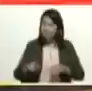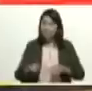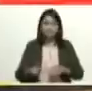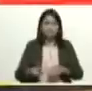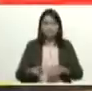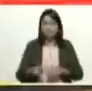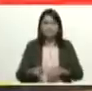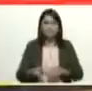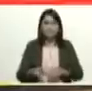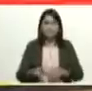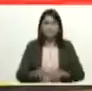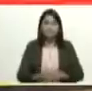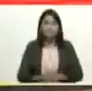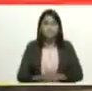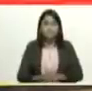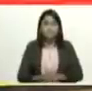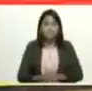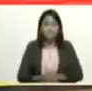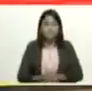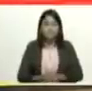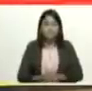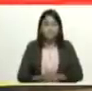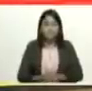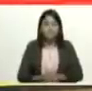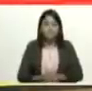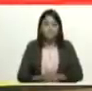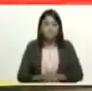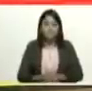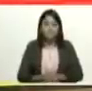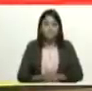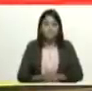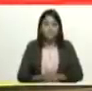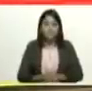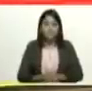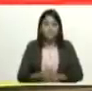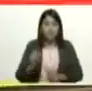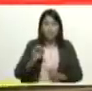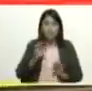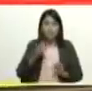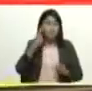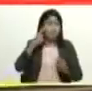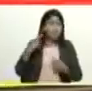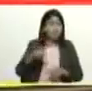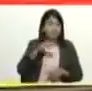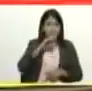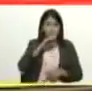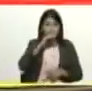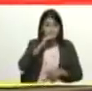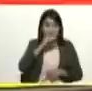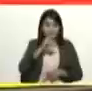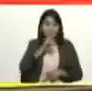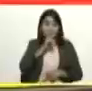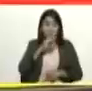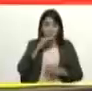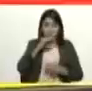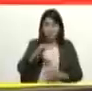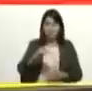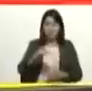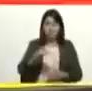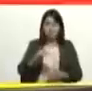actitudes, quien lo acompañe, así sea con el silencio. Es tiempo, pues, de